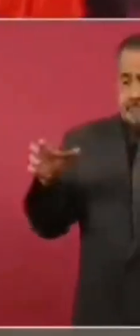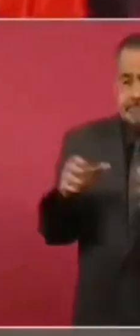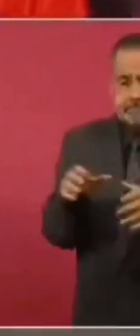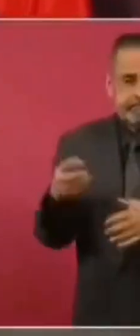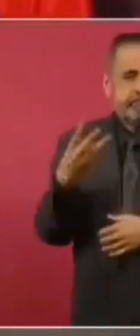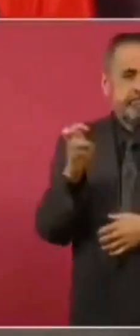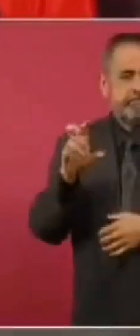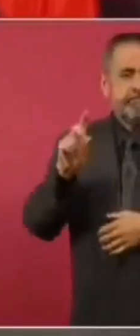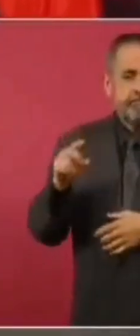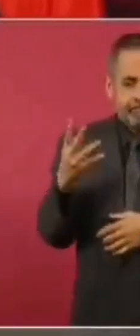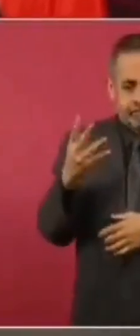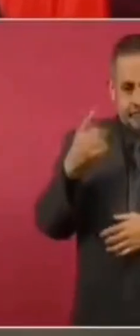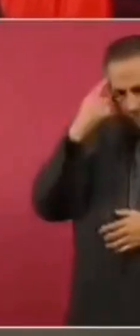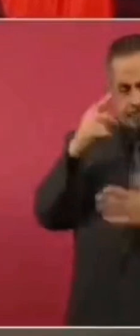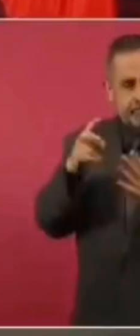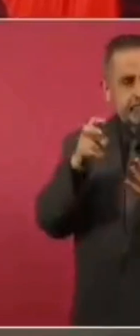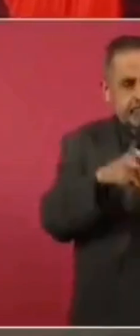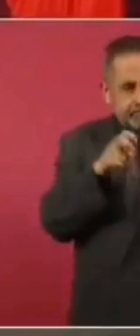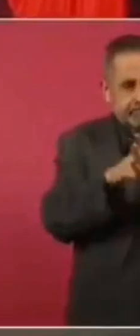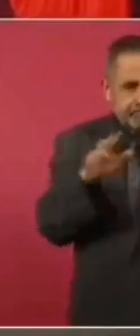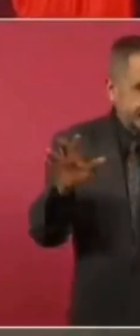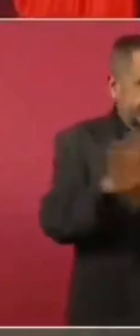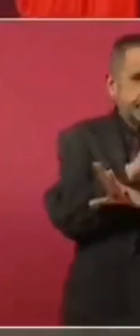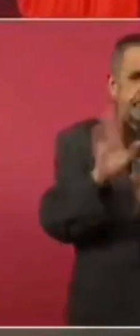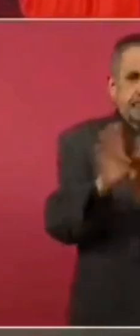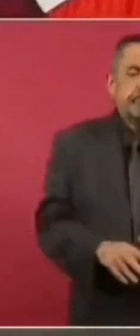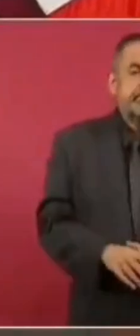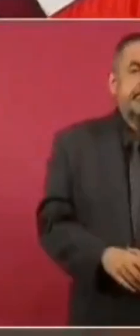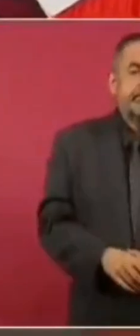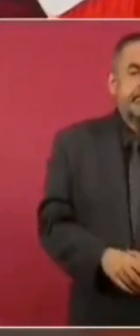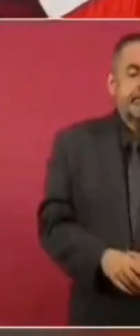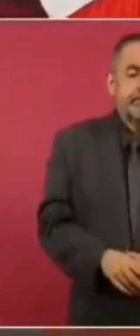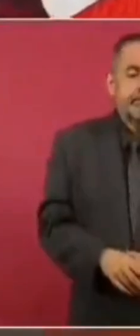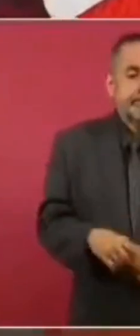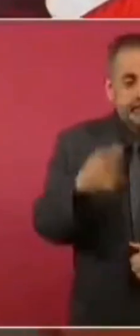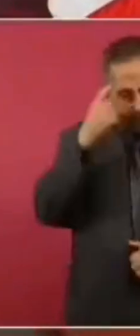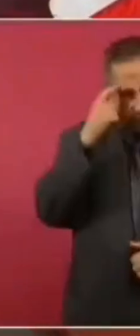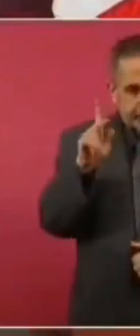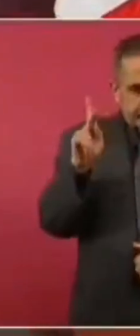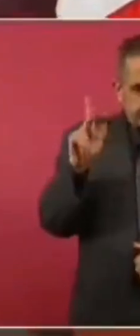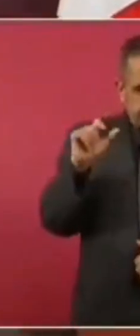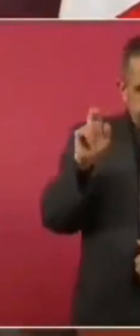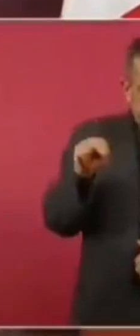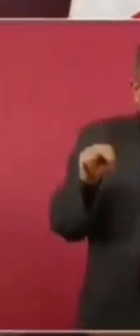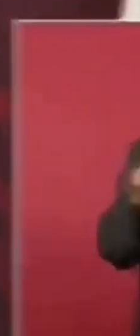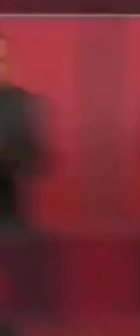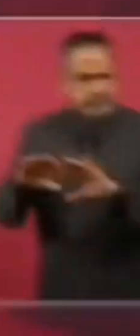para poder llevar a cabo reformas constitucionales. Ese es el plan C.